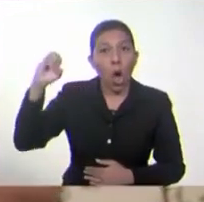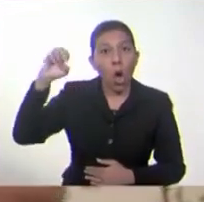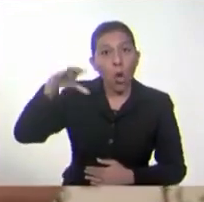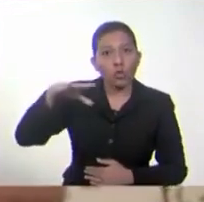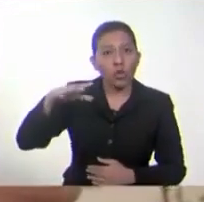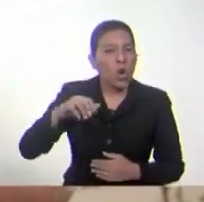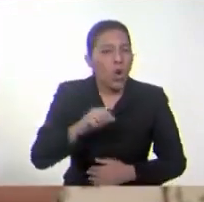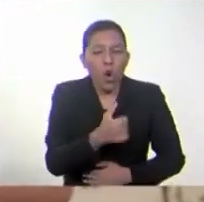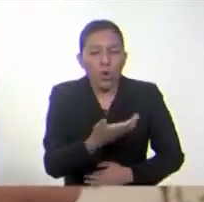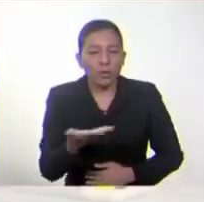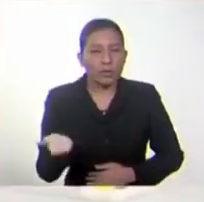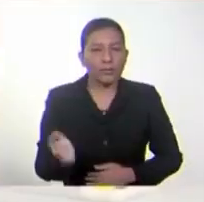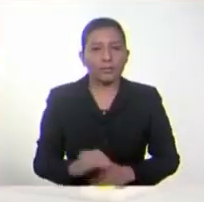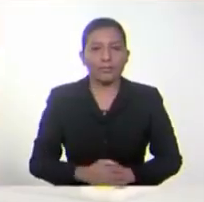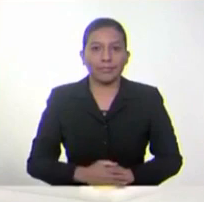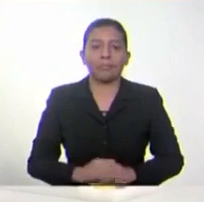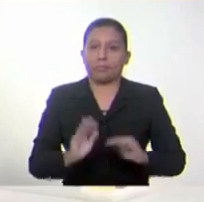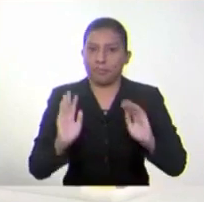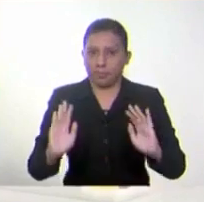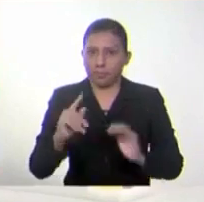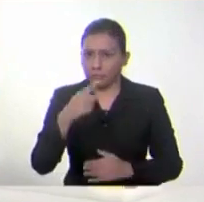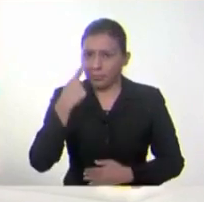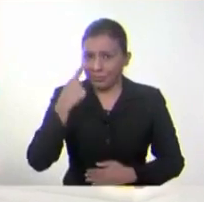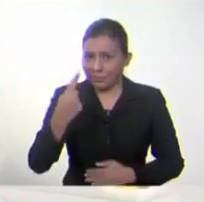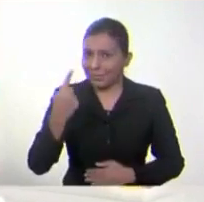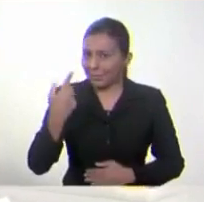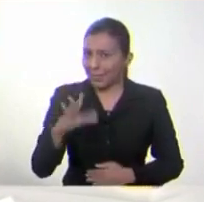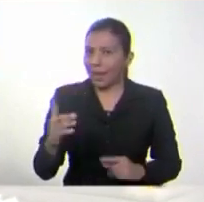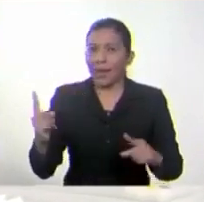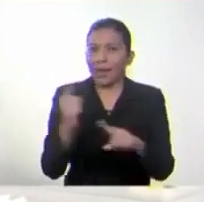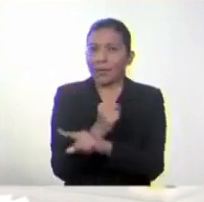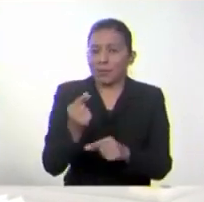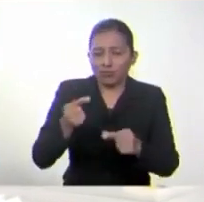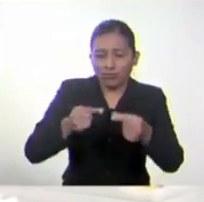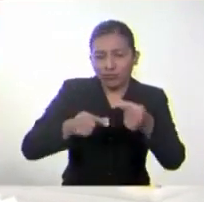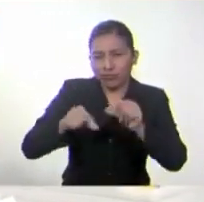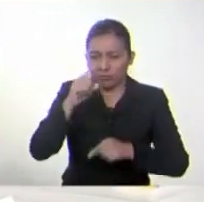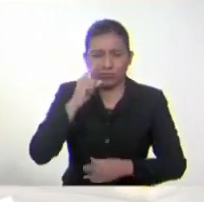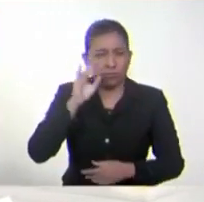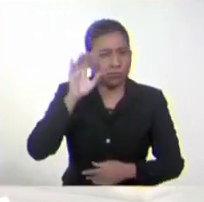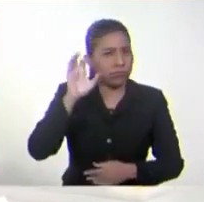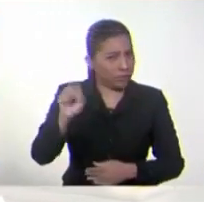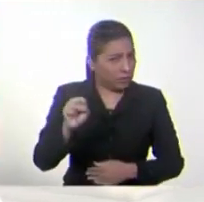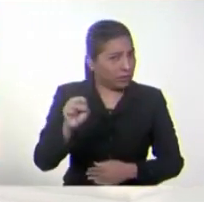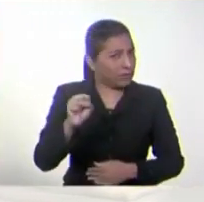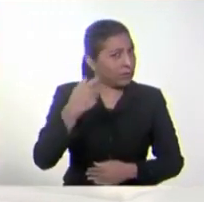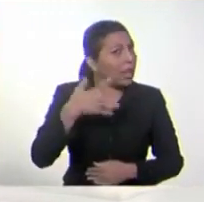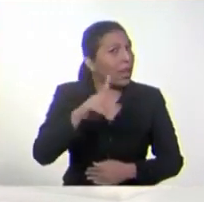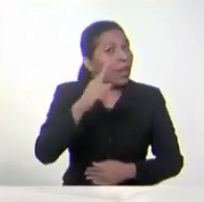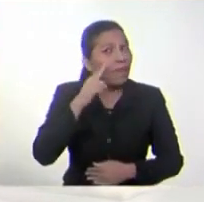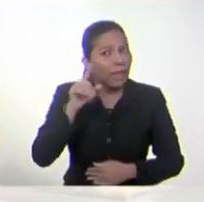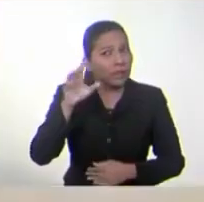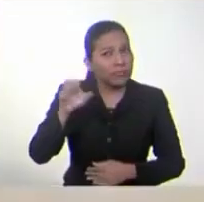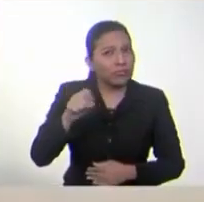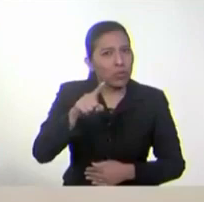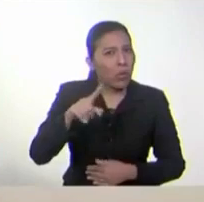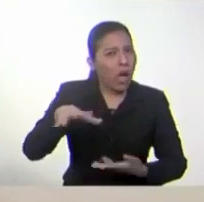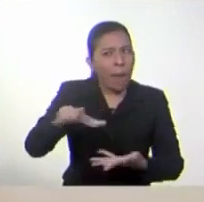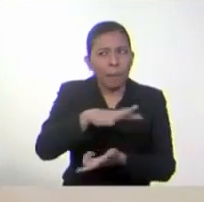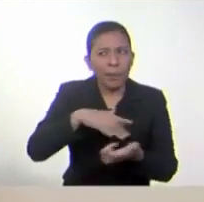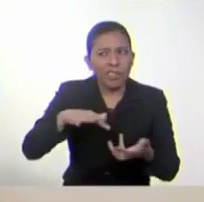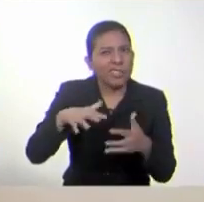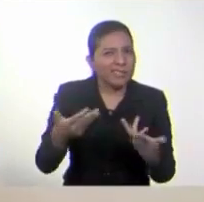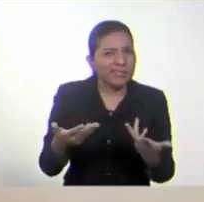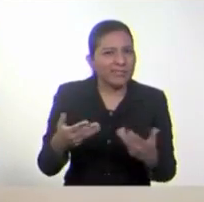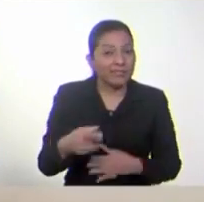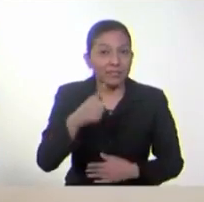otras. Ahora bien, ¿has visto alguna vez un cambio químico o te has percatado que ha existido un cambio químico en tu entorno? En tu hogar